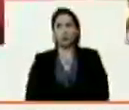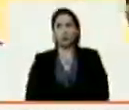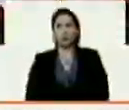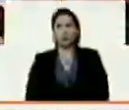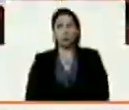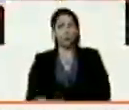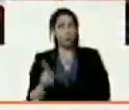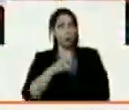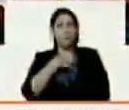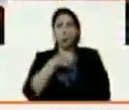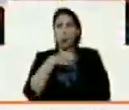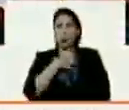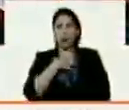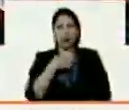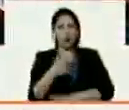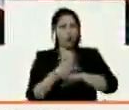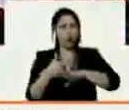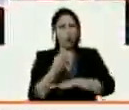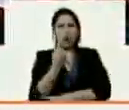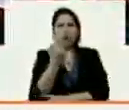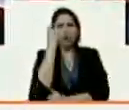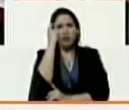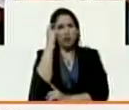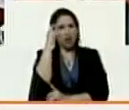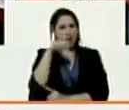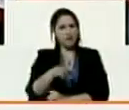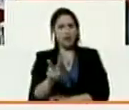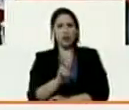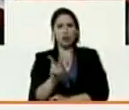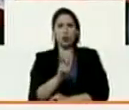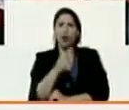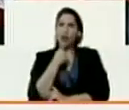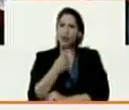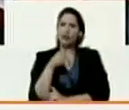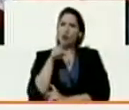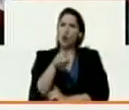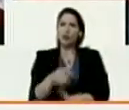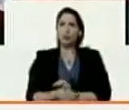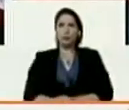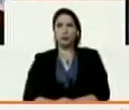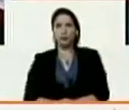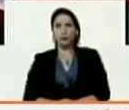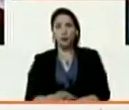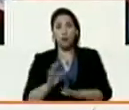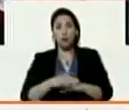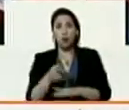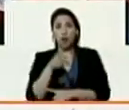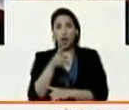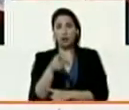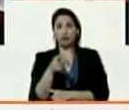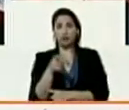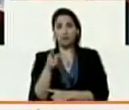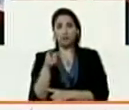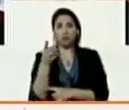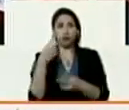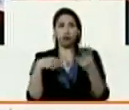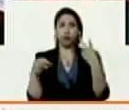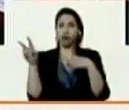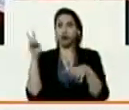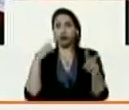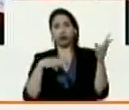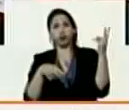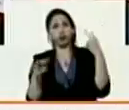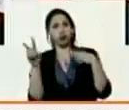No podrían gobernar ni un día. Y decimos esto porque ahí andan